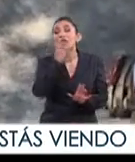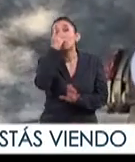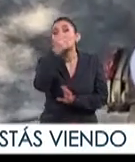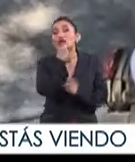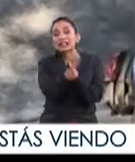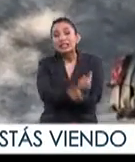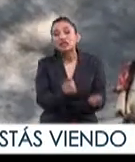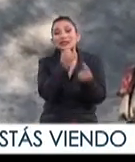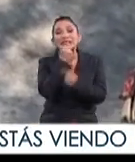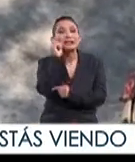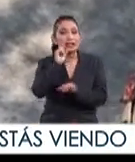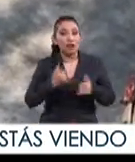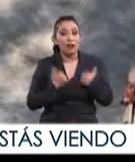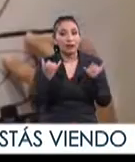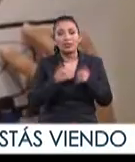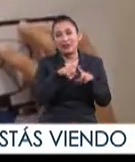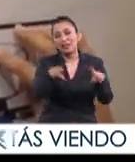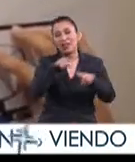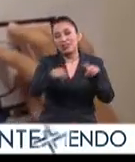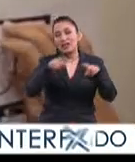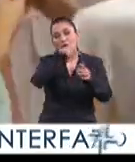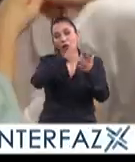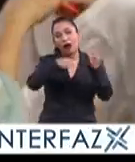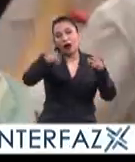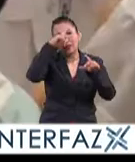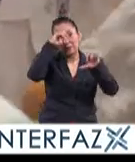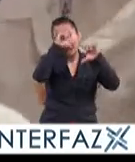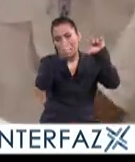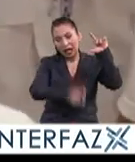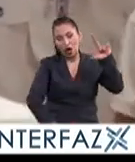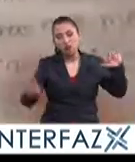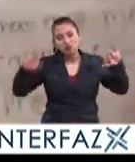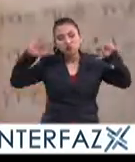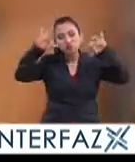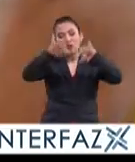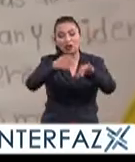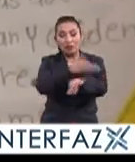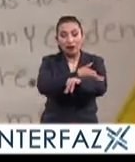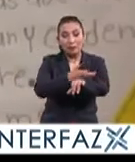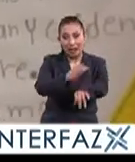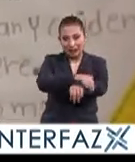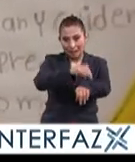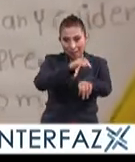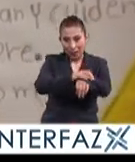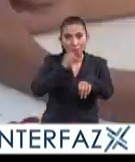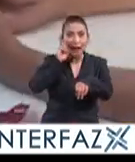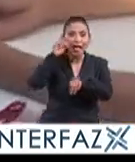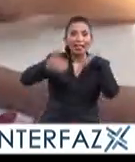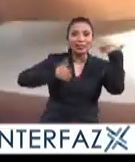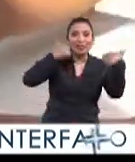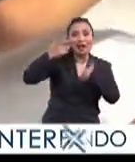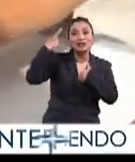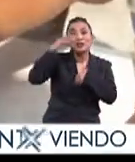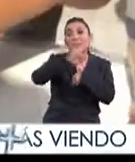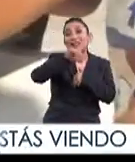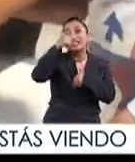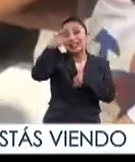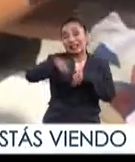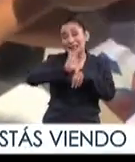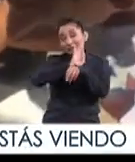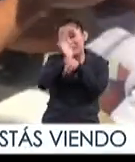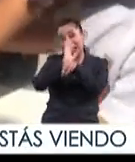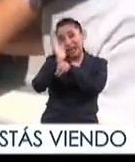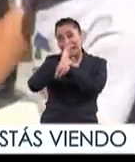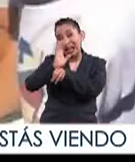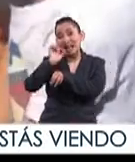774 niños, niñas y jóvenes de diferentes partes de la República se reunieron con su familia y amigos para disfrutar de 57